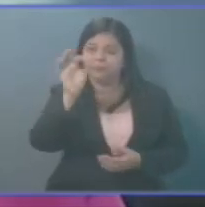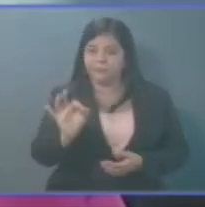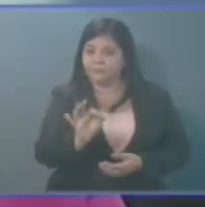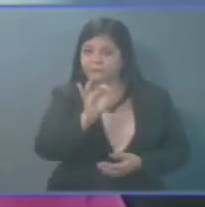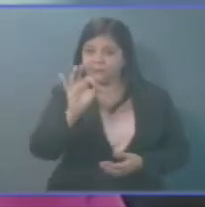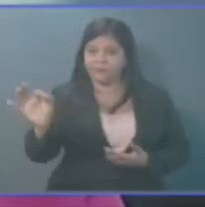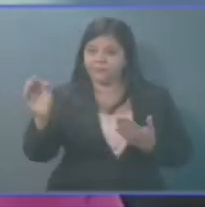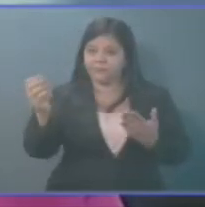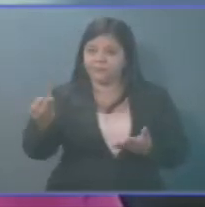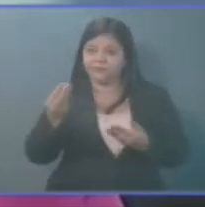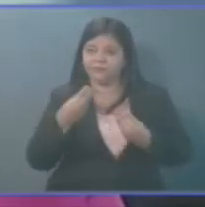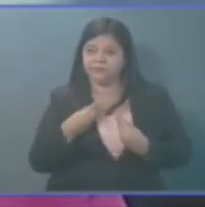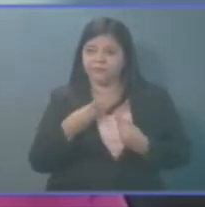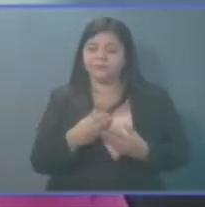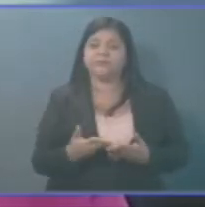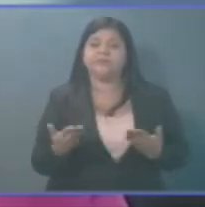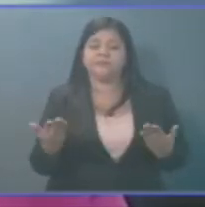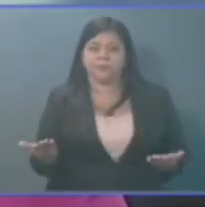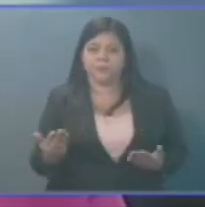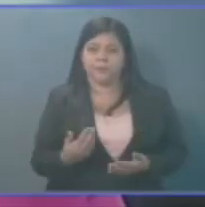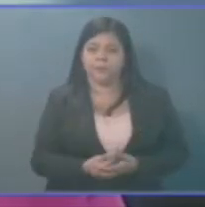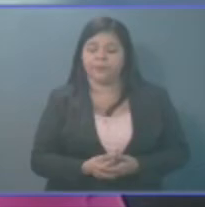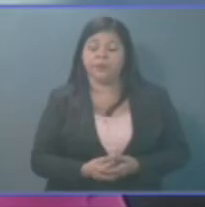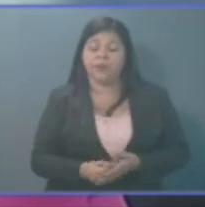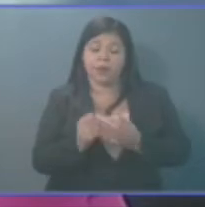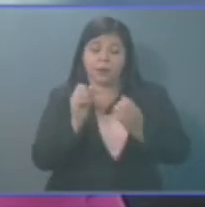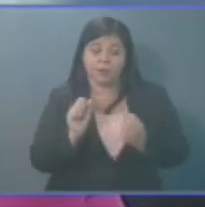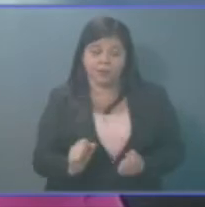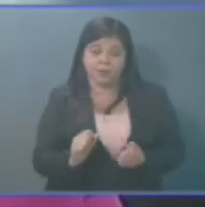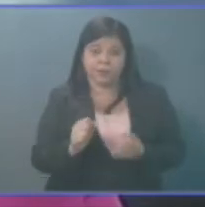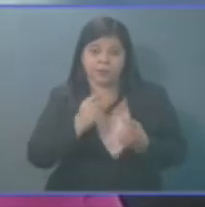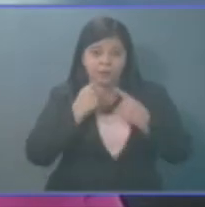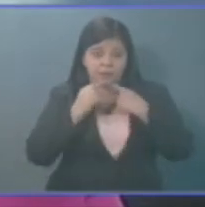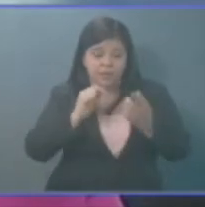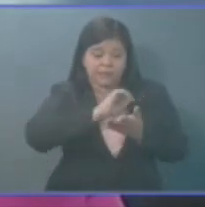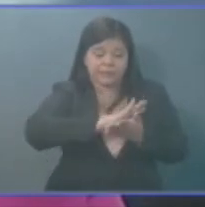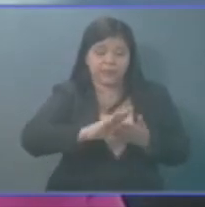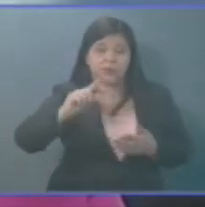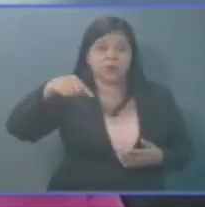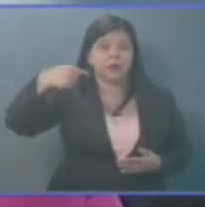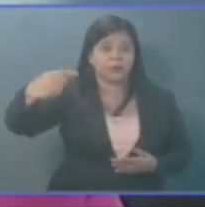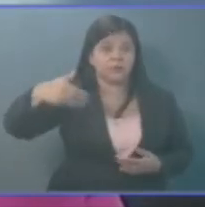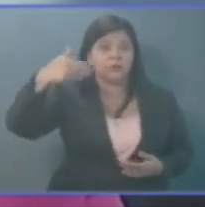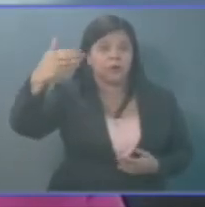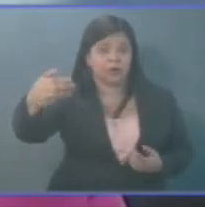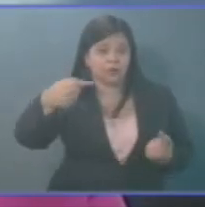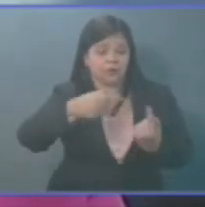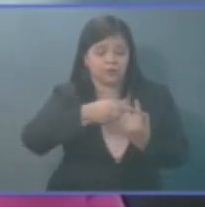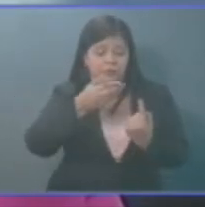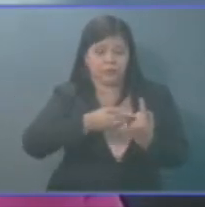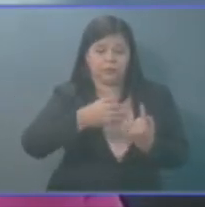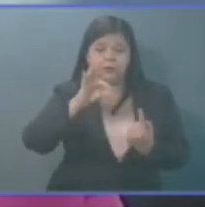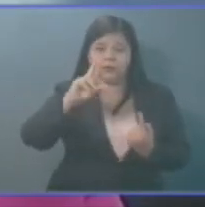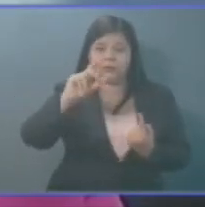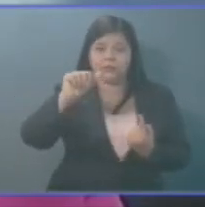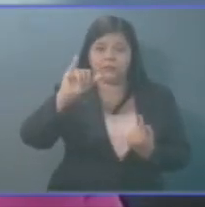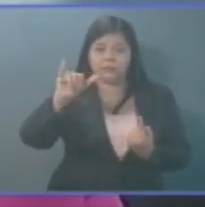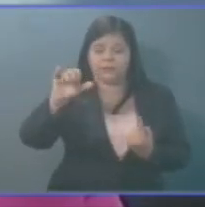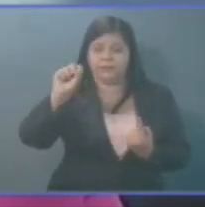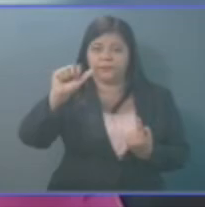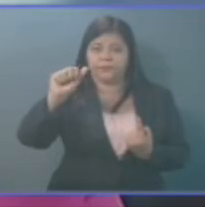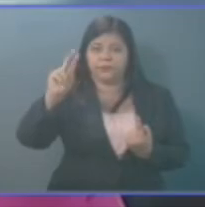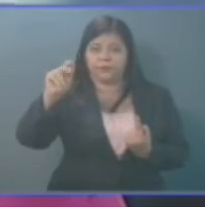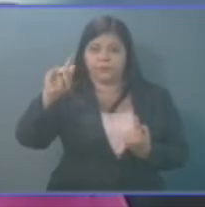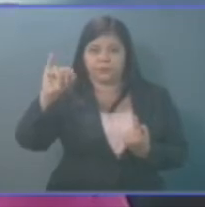el Papa Francisco de beatificar el próximo año a Fray Santi Cosme Espesoto